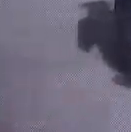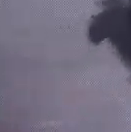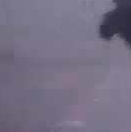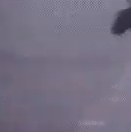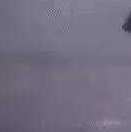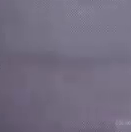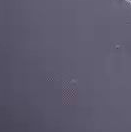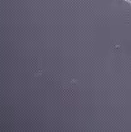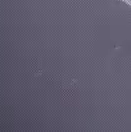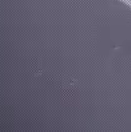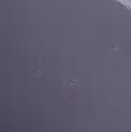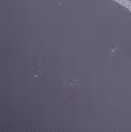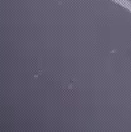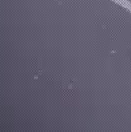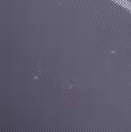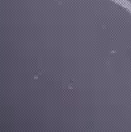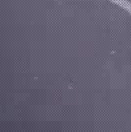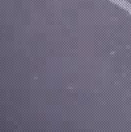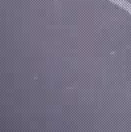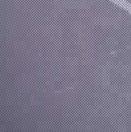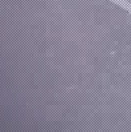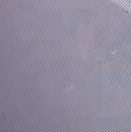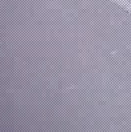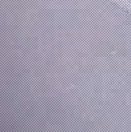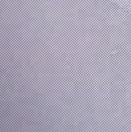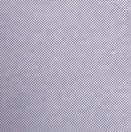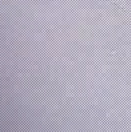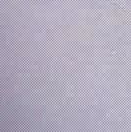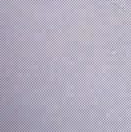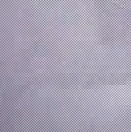bendición. Son nuestros ángeles,